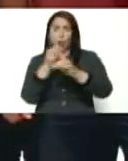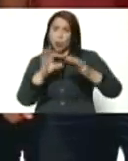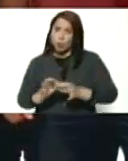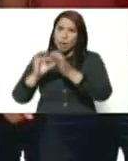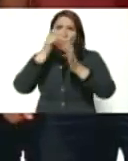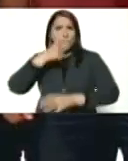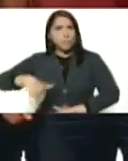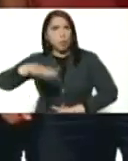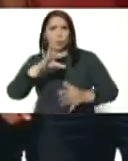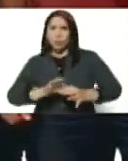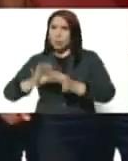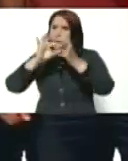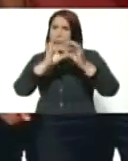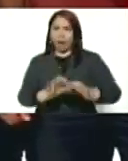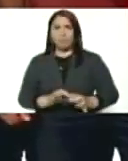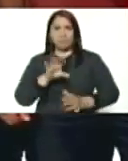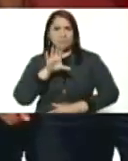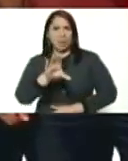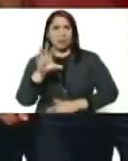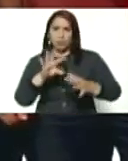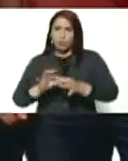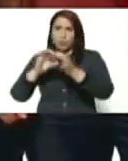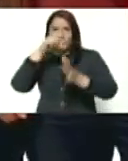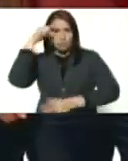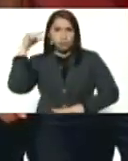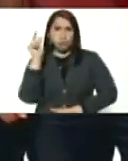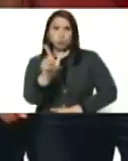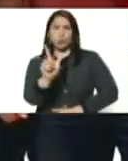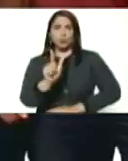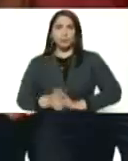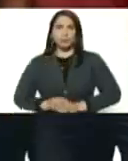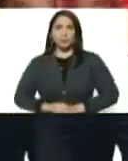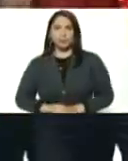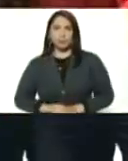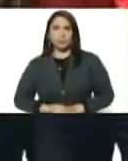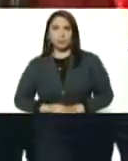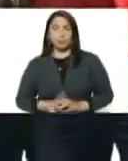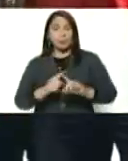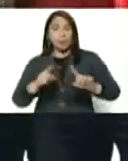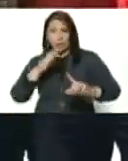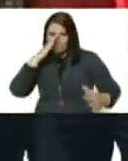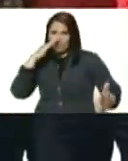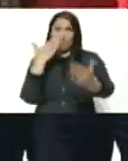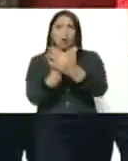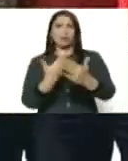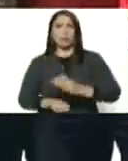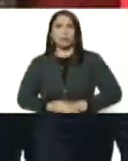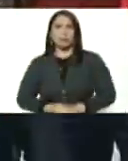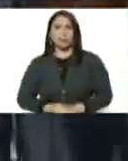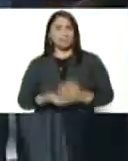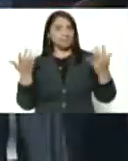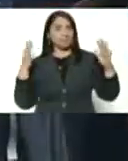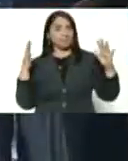patria, unidad de los patriotas y unidad del Partido Socialista Unido de Venezuela para enfrentarlo.